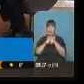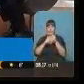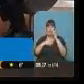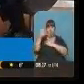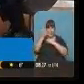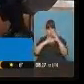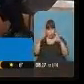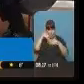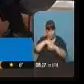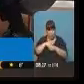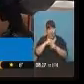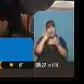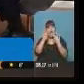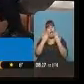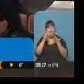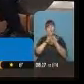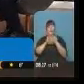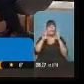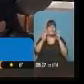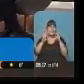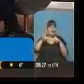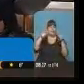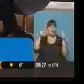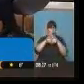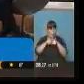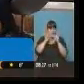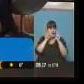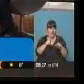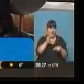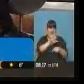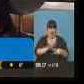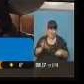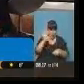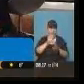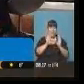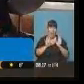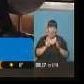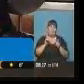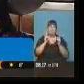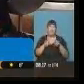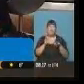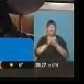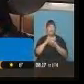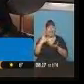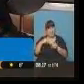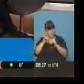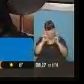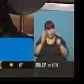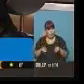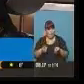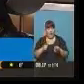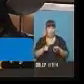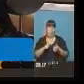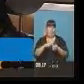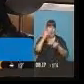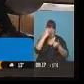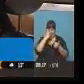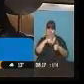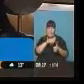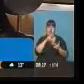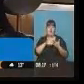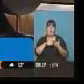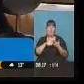infraestructura para tratar temas de la comisión que hacen a la región claro y que tiene que ver no sólo con argentina sino también con bolivia